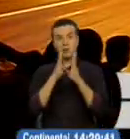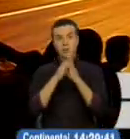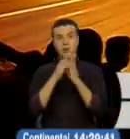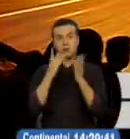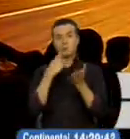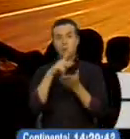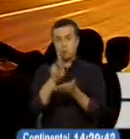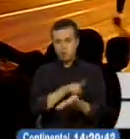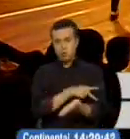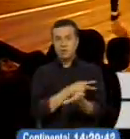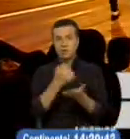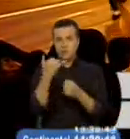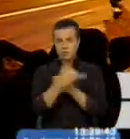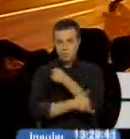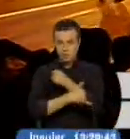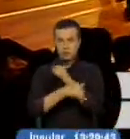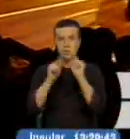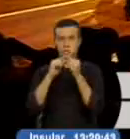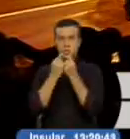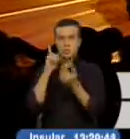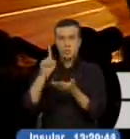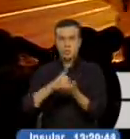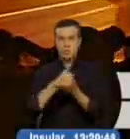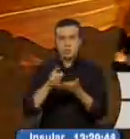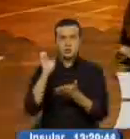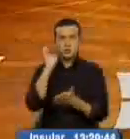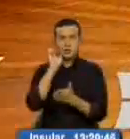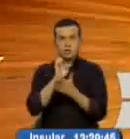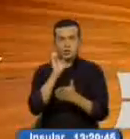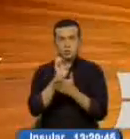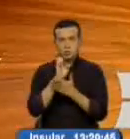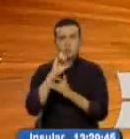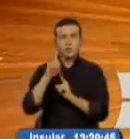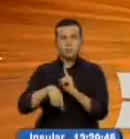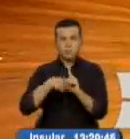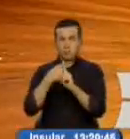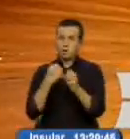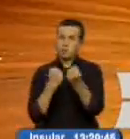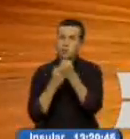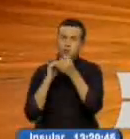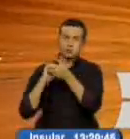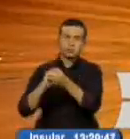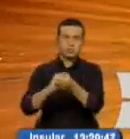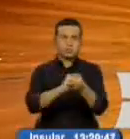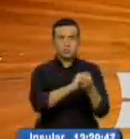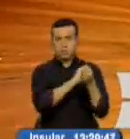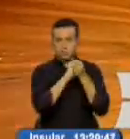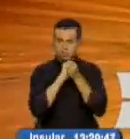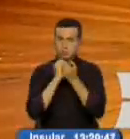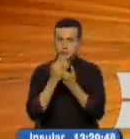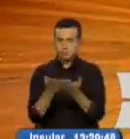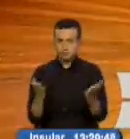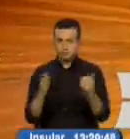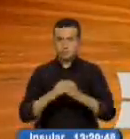poetas de varios países y también un grupo de danza ecuatoriano se sumaron a la solidaridad para con Palestina.